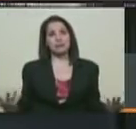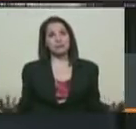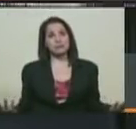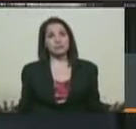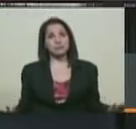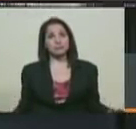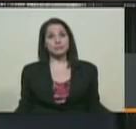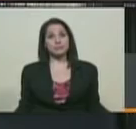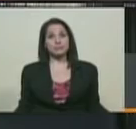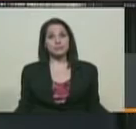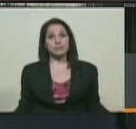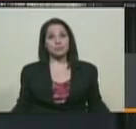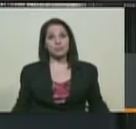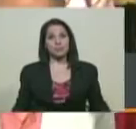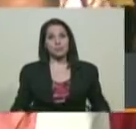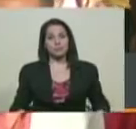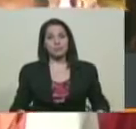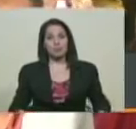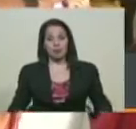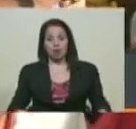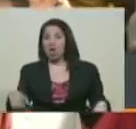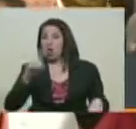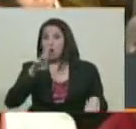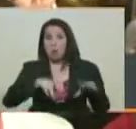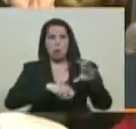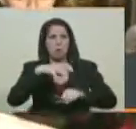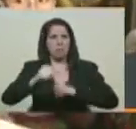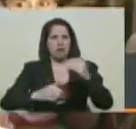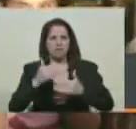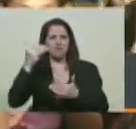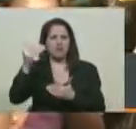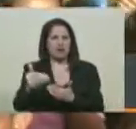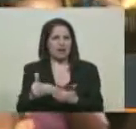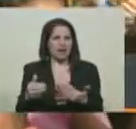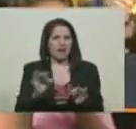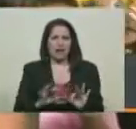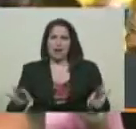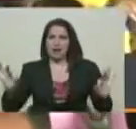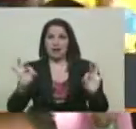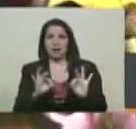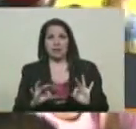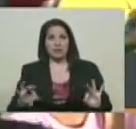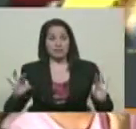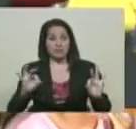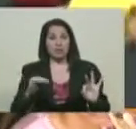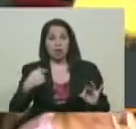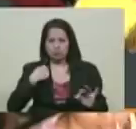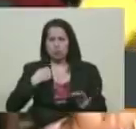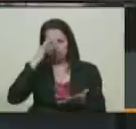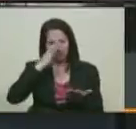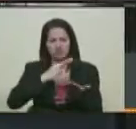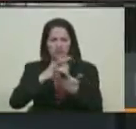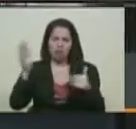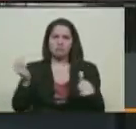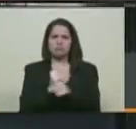No tener que comprar nada afuera. Tengo fe en que lo vamos a